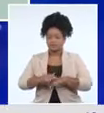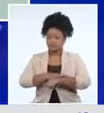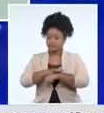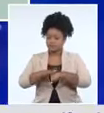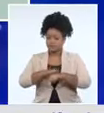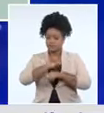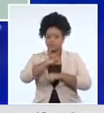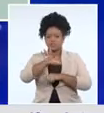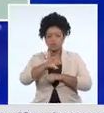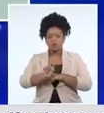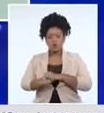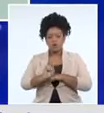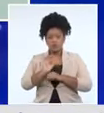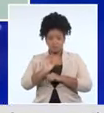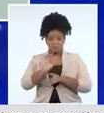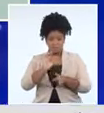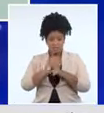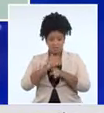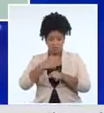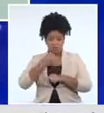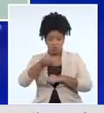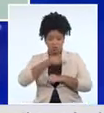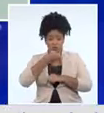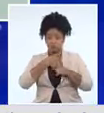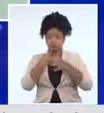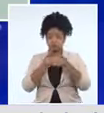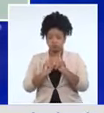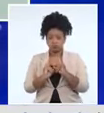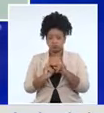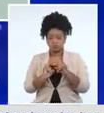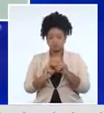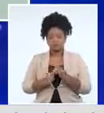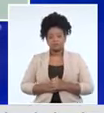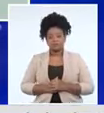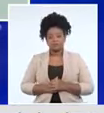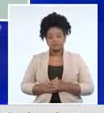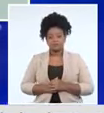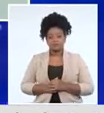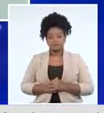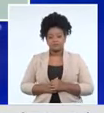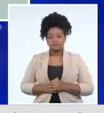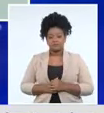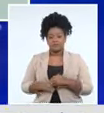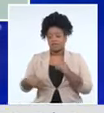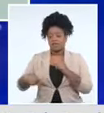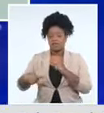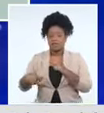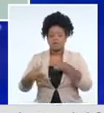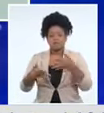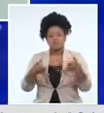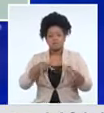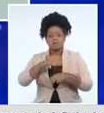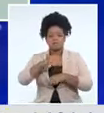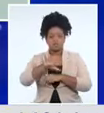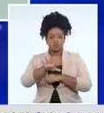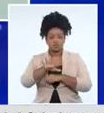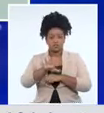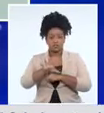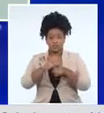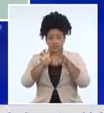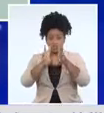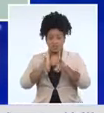750, como dije inicialmente, fallecidos, promediando 25 fallecidos por día. Cifra